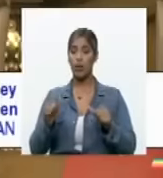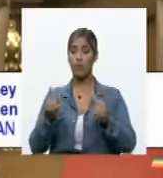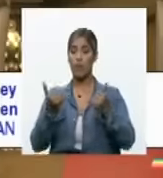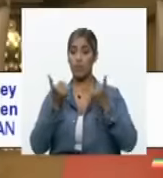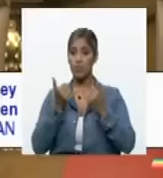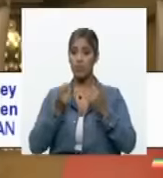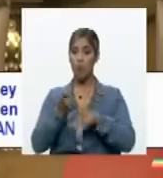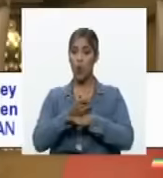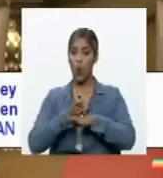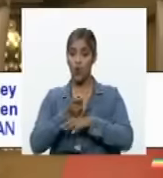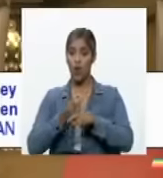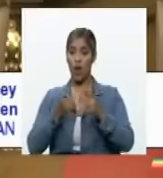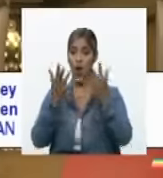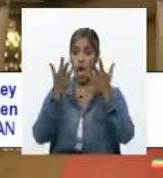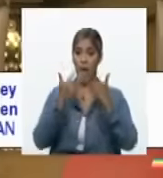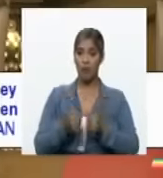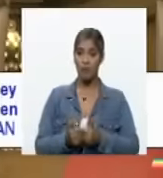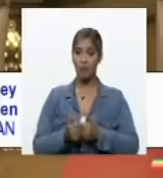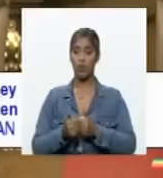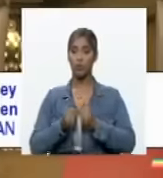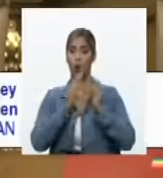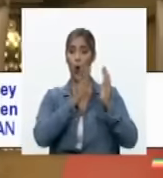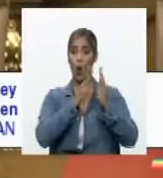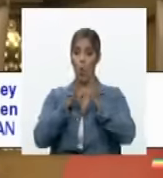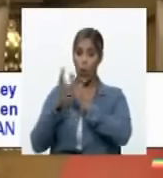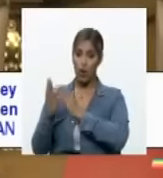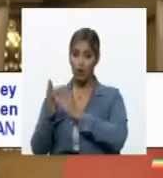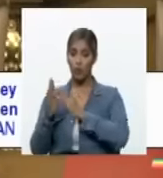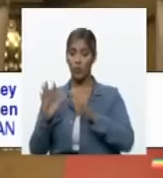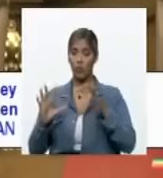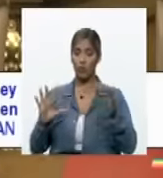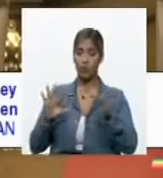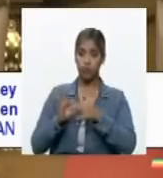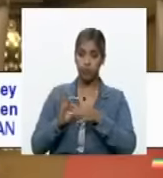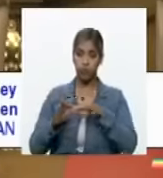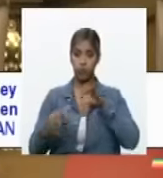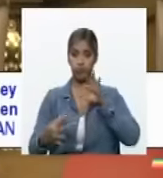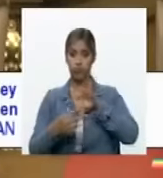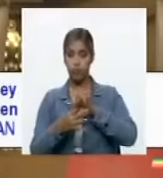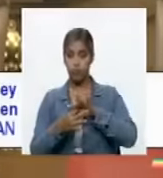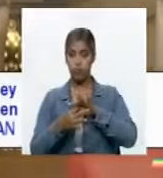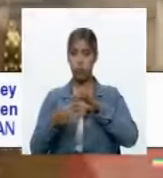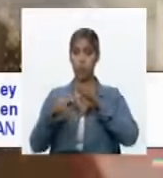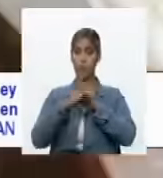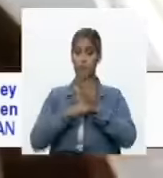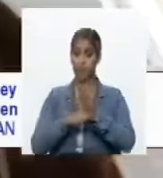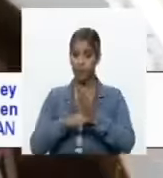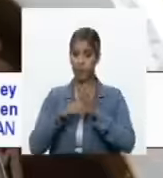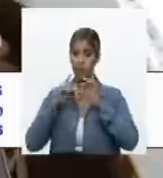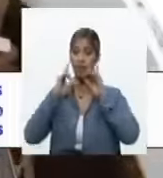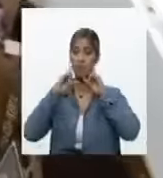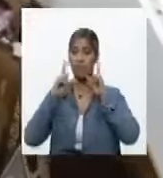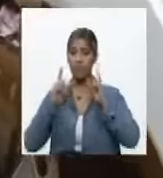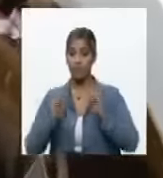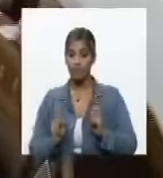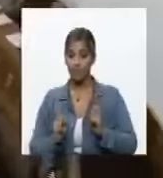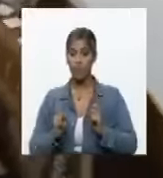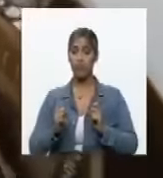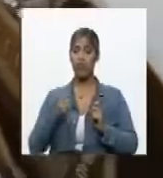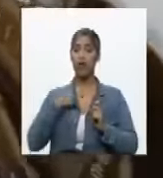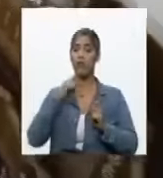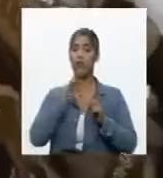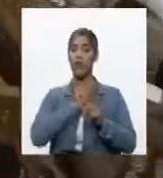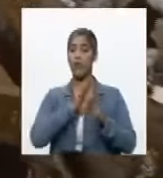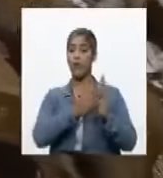autogobierno, administración, organización, articulación, funciones, competencias y atribuciones de la